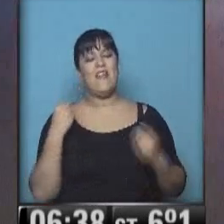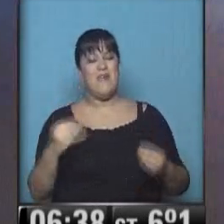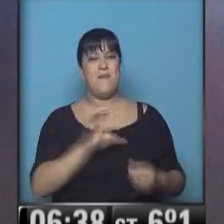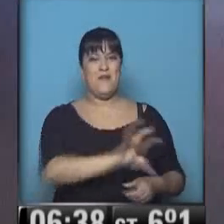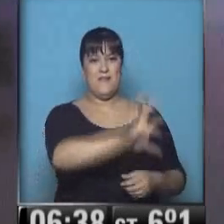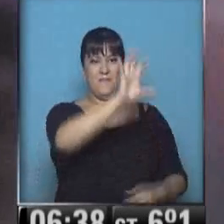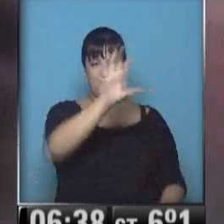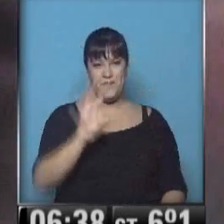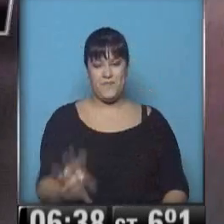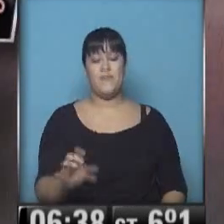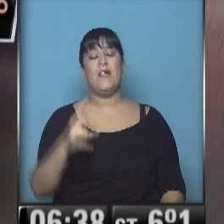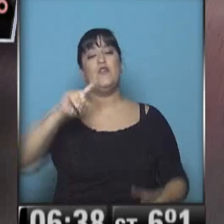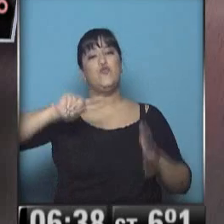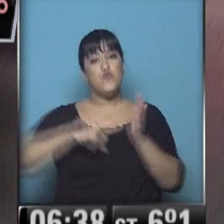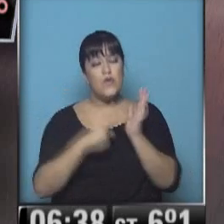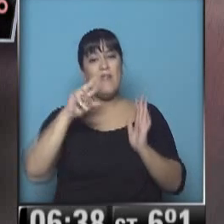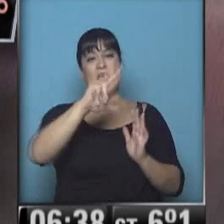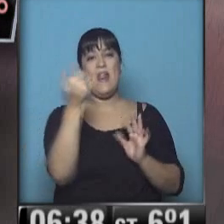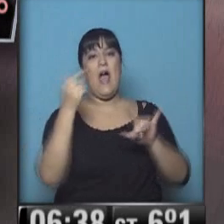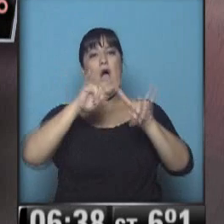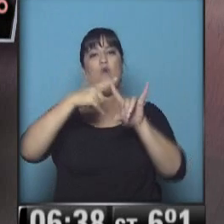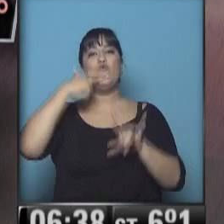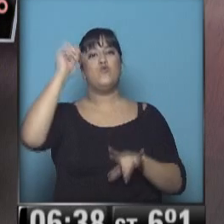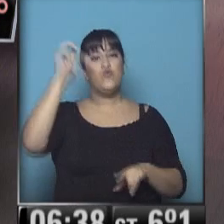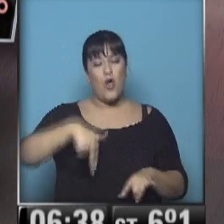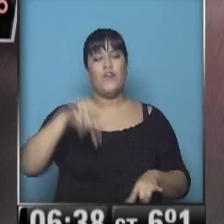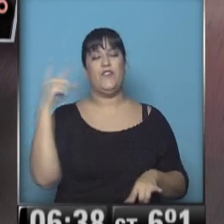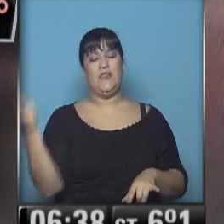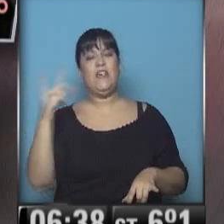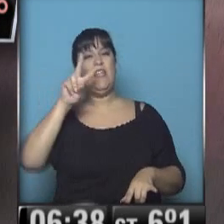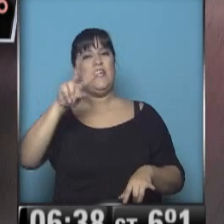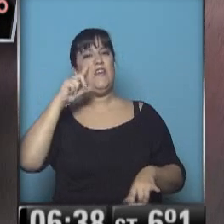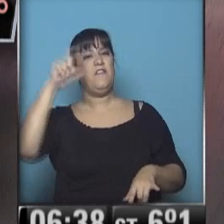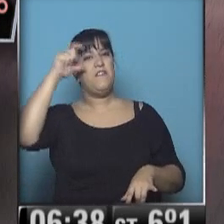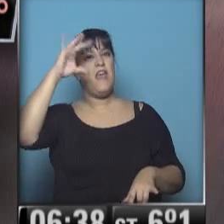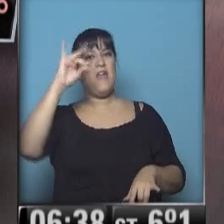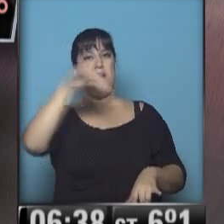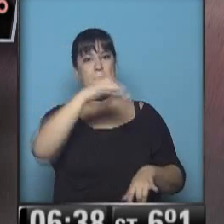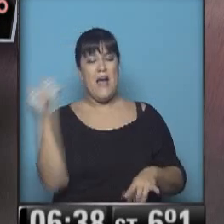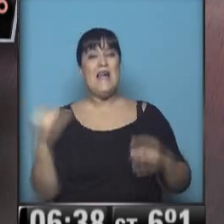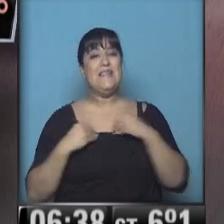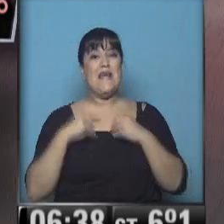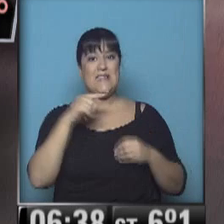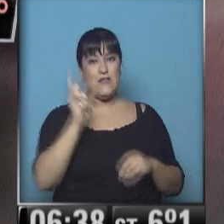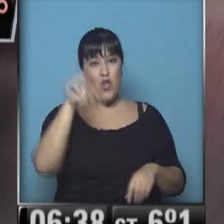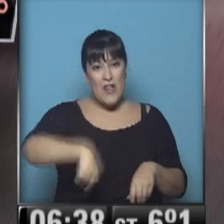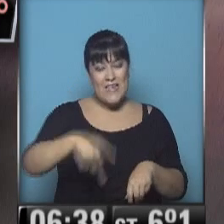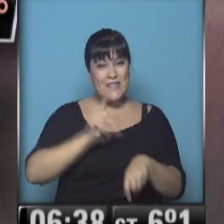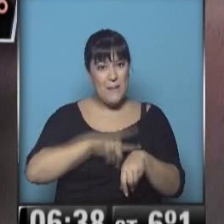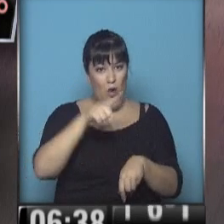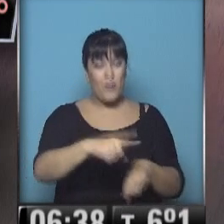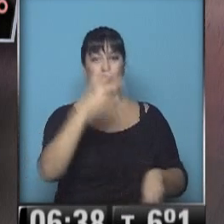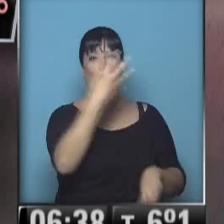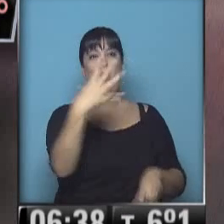región patagónica y en la ciudad de Rawson y Viedma. La sensación térmica en este momento es de 4